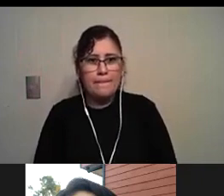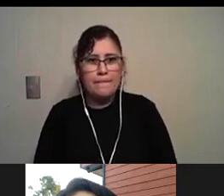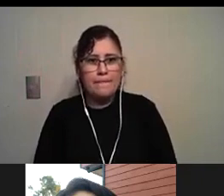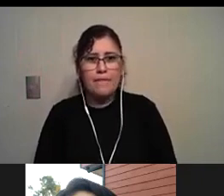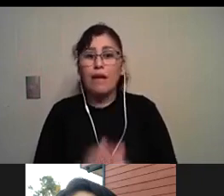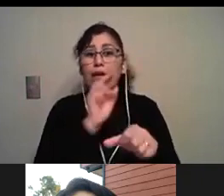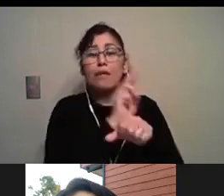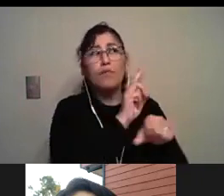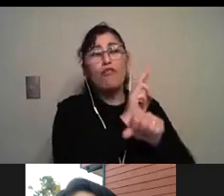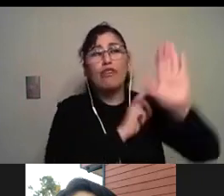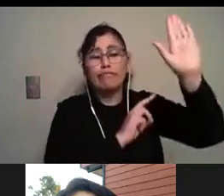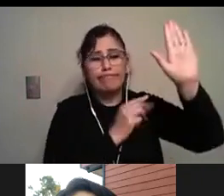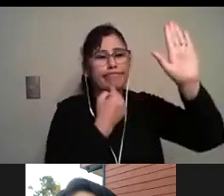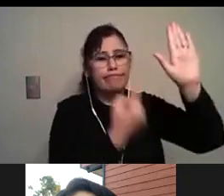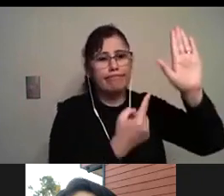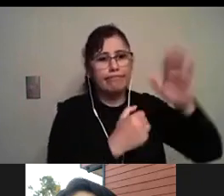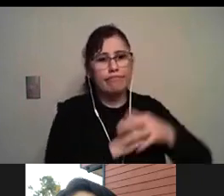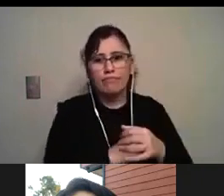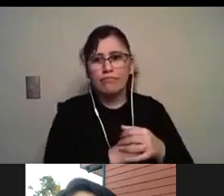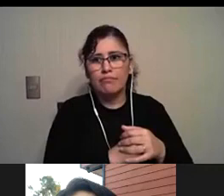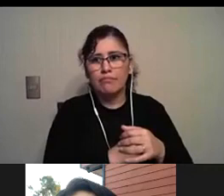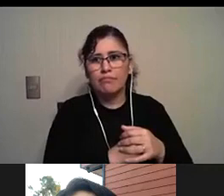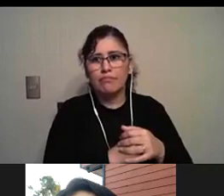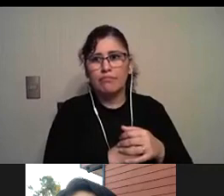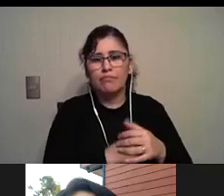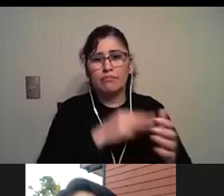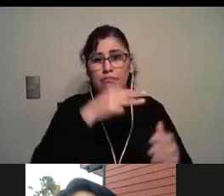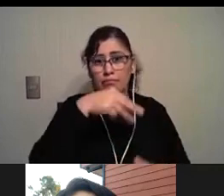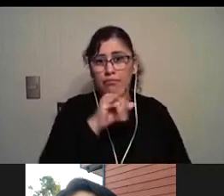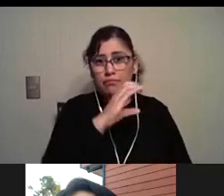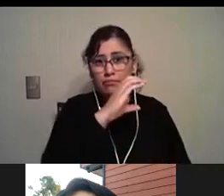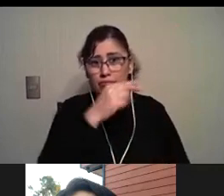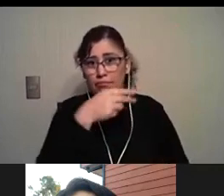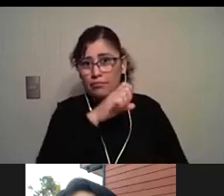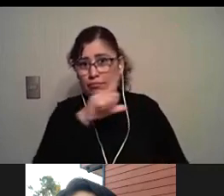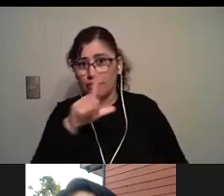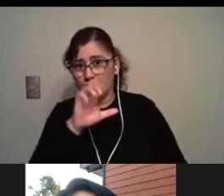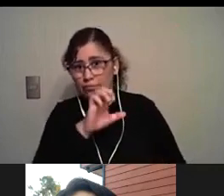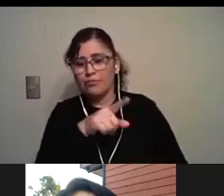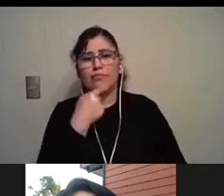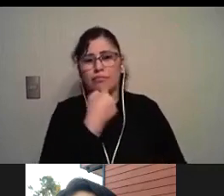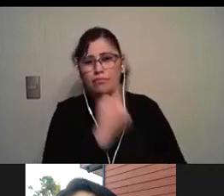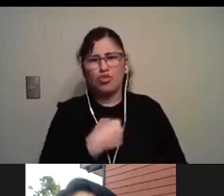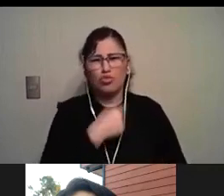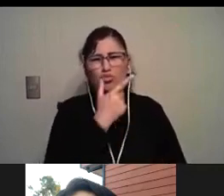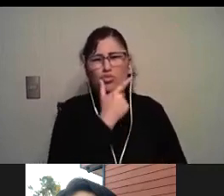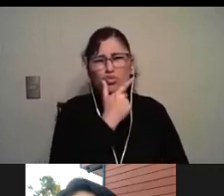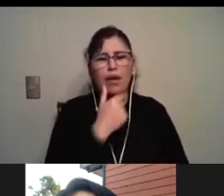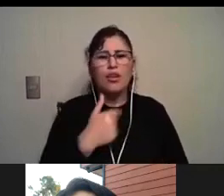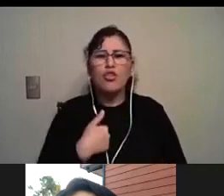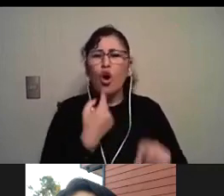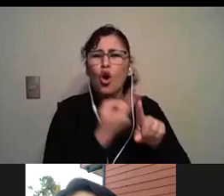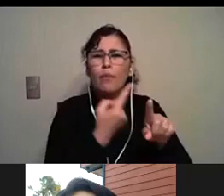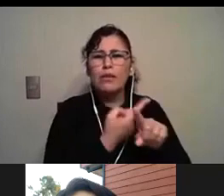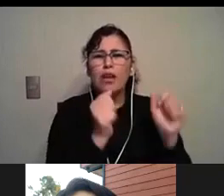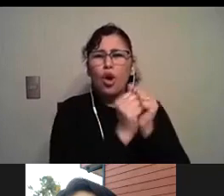Profe, ¿Sí? a mí el otro día me surgió una duda porque estaba hablando con un chico que estudia